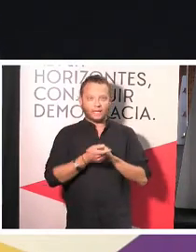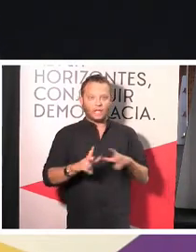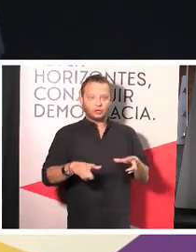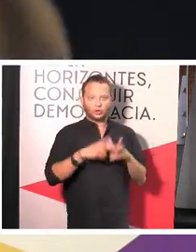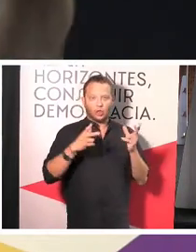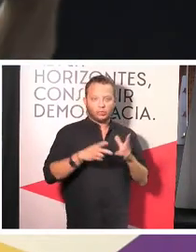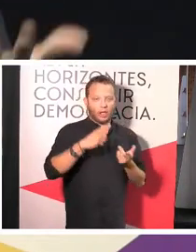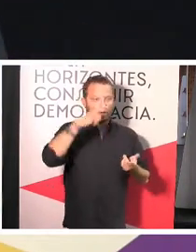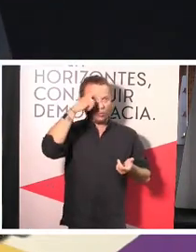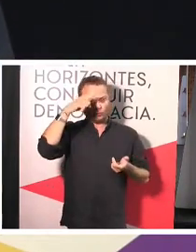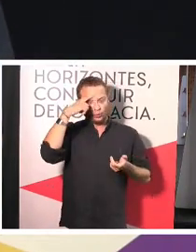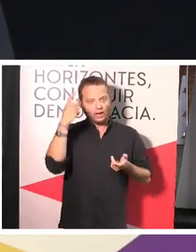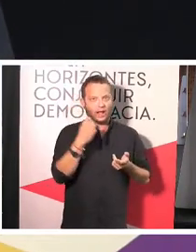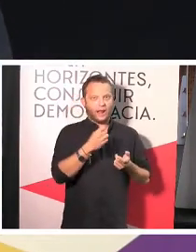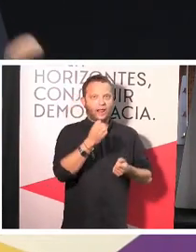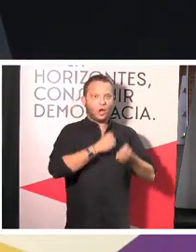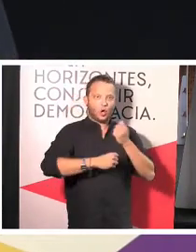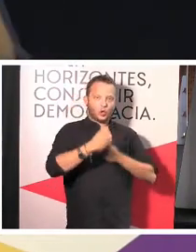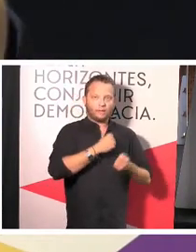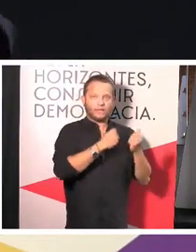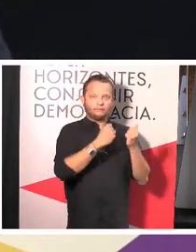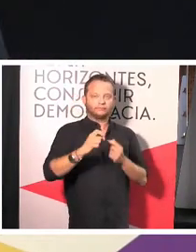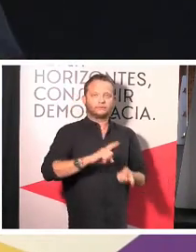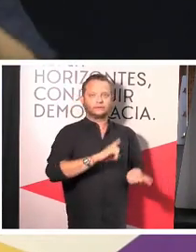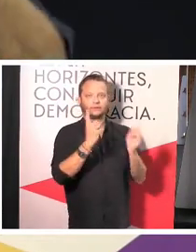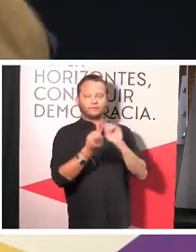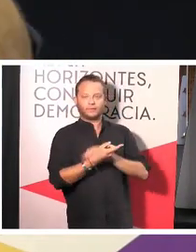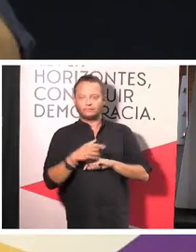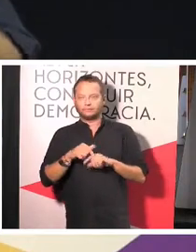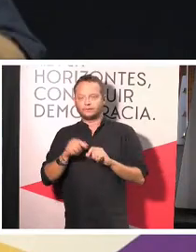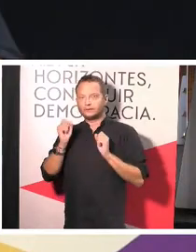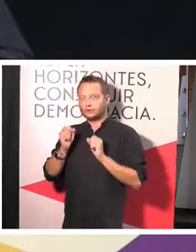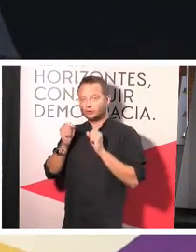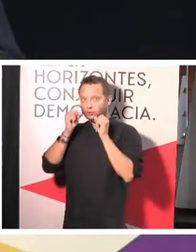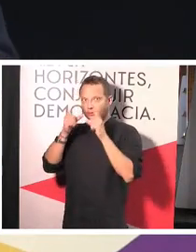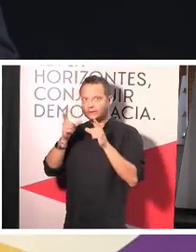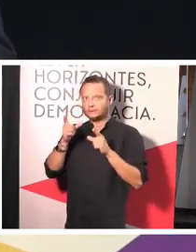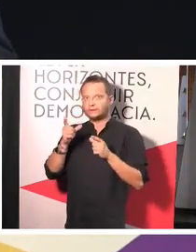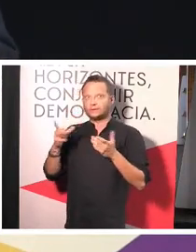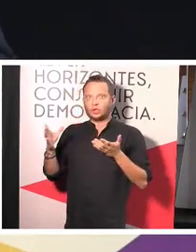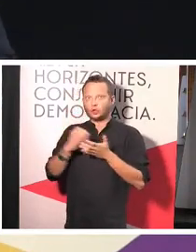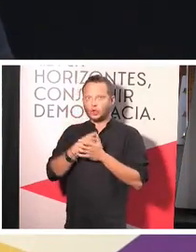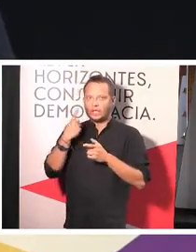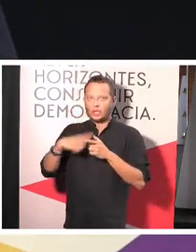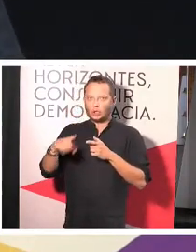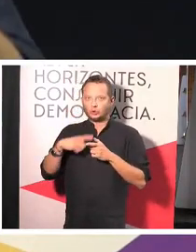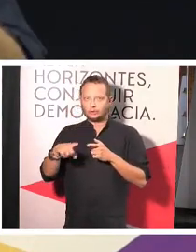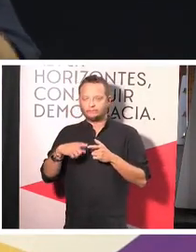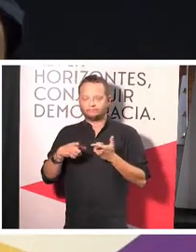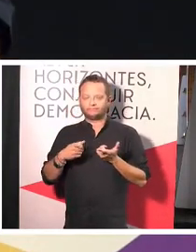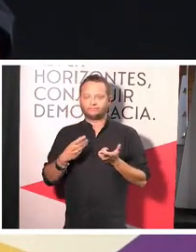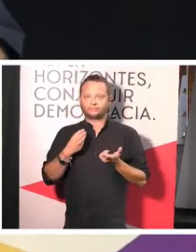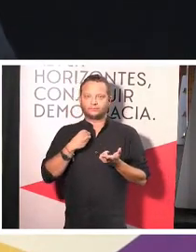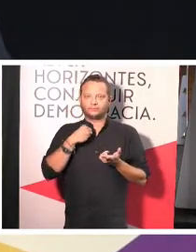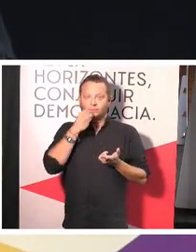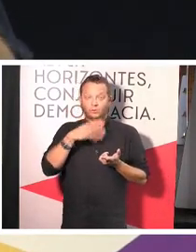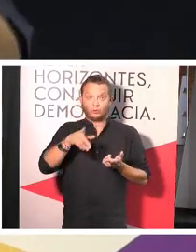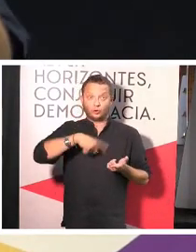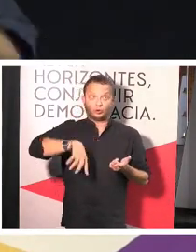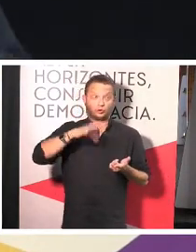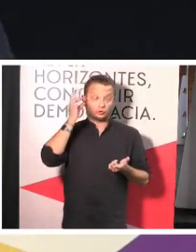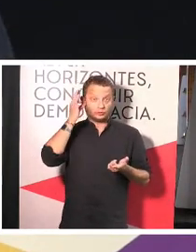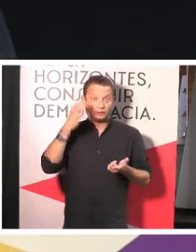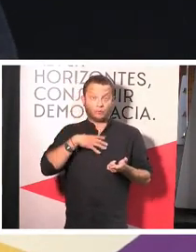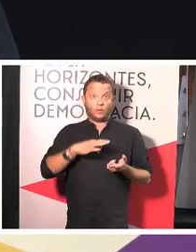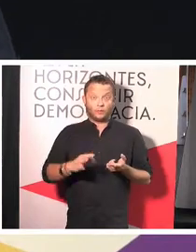sociales, culturales y también económicas para descubrir todas esas cosas pequeñas que nosotras y nosotros